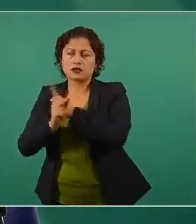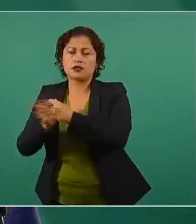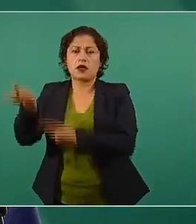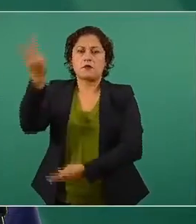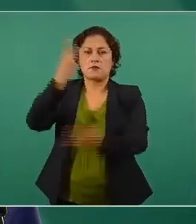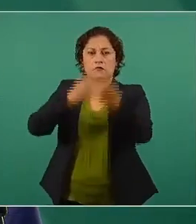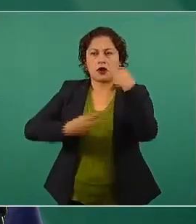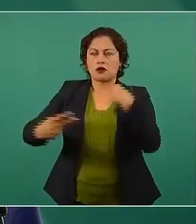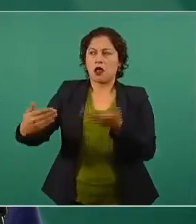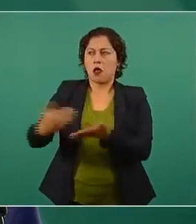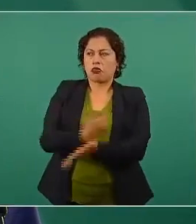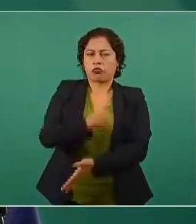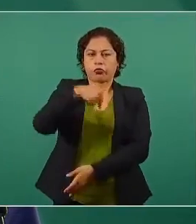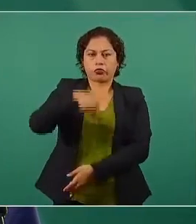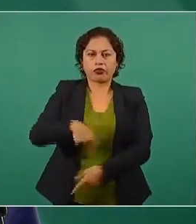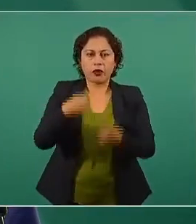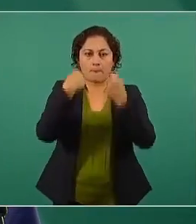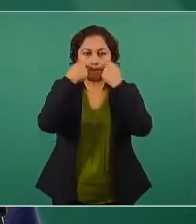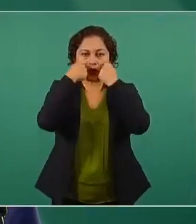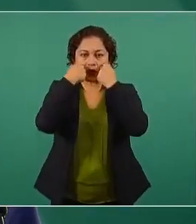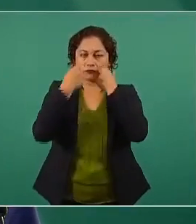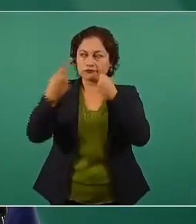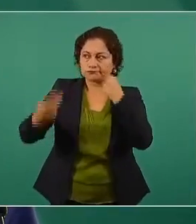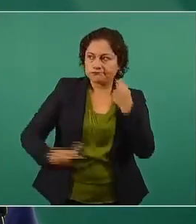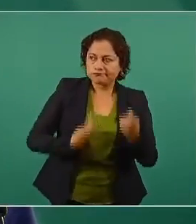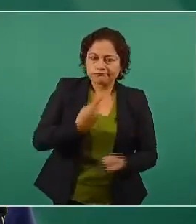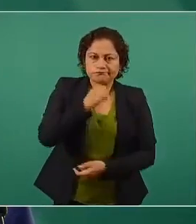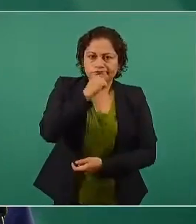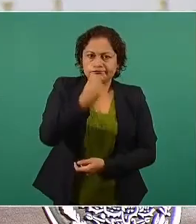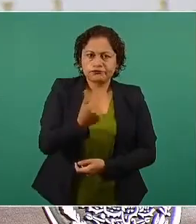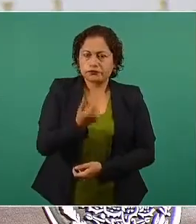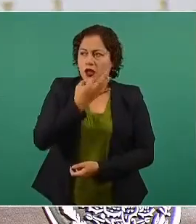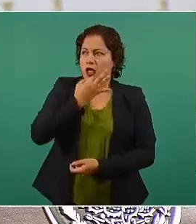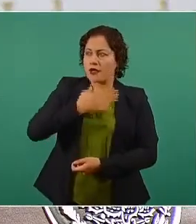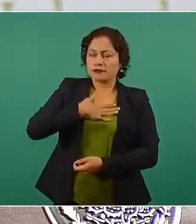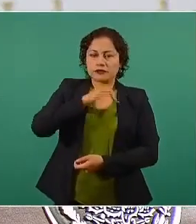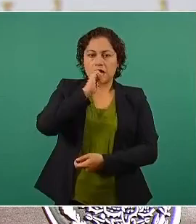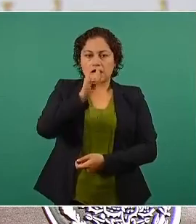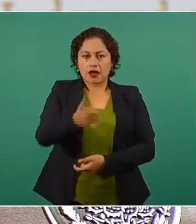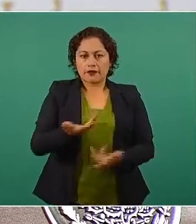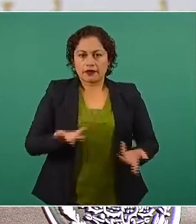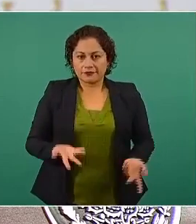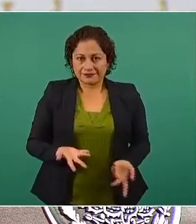hasta sin pedir permiso, sin avisar.